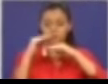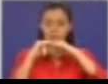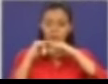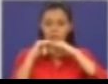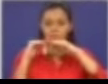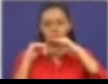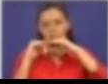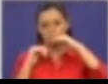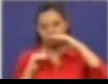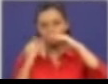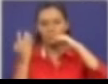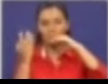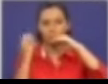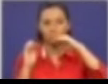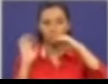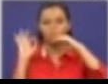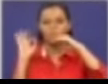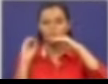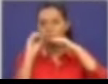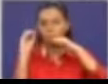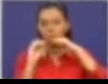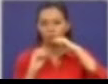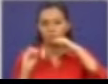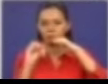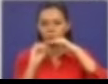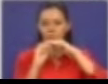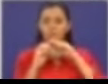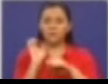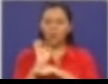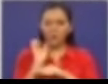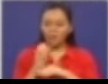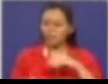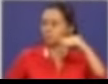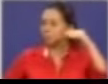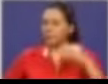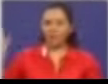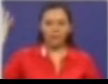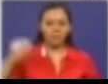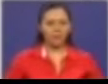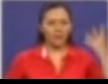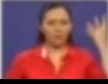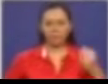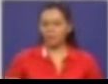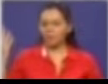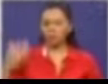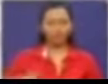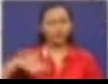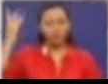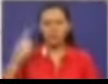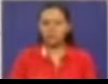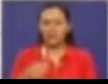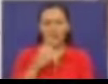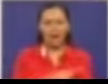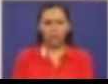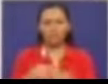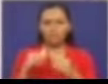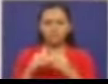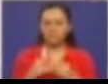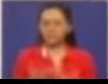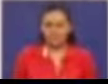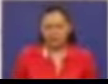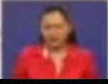falso que Ecuador tiene despilfarro, altísimo gasto corriente y todas las tonterías que en base a la